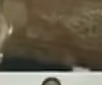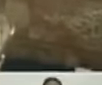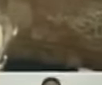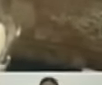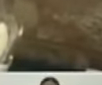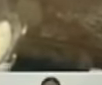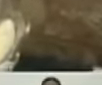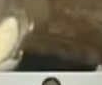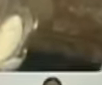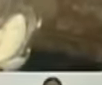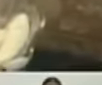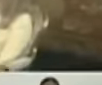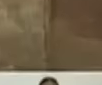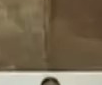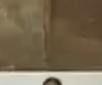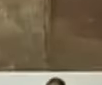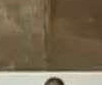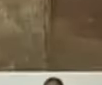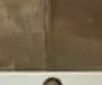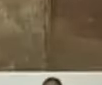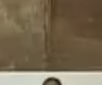permite. Se juramentó.